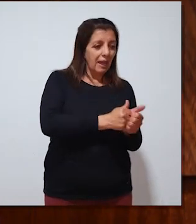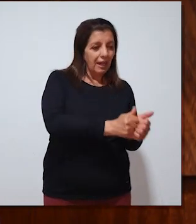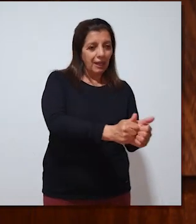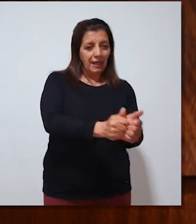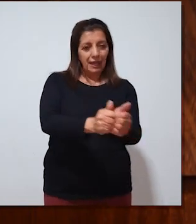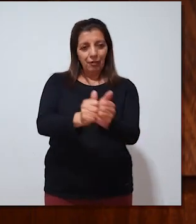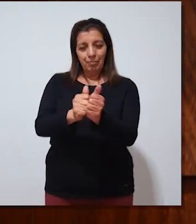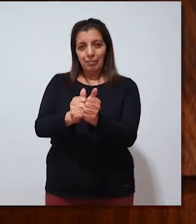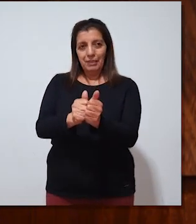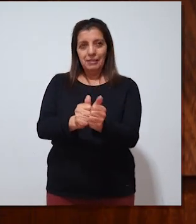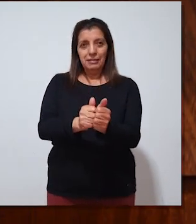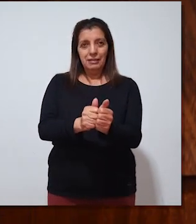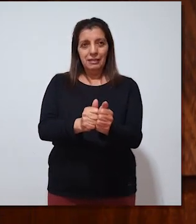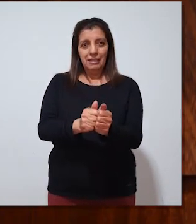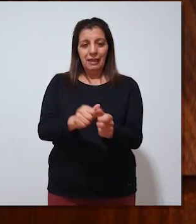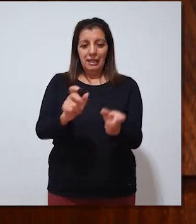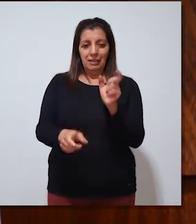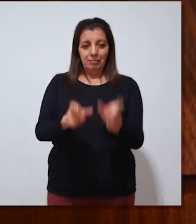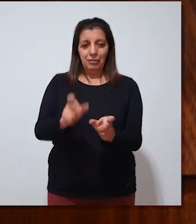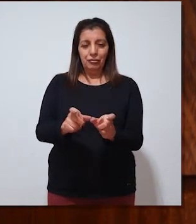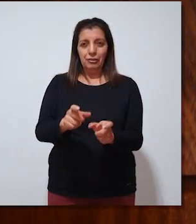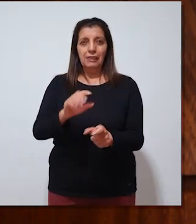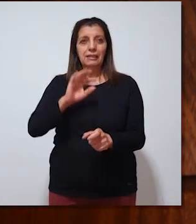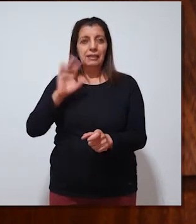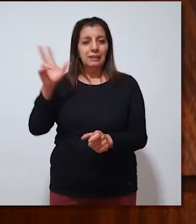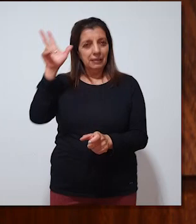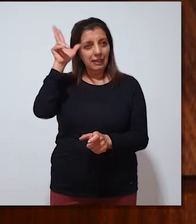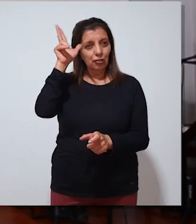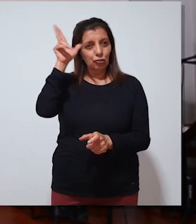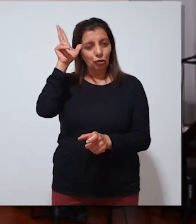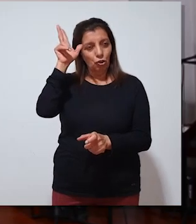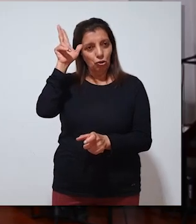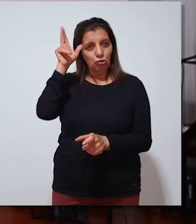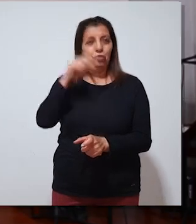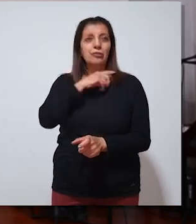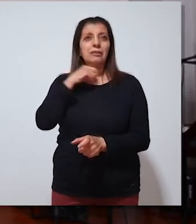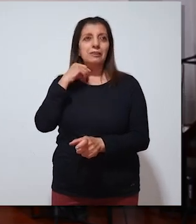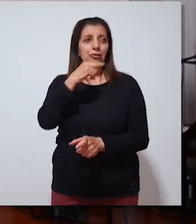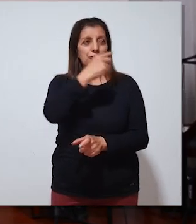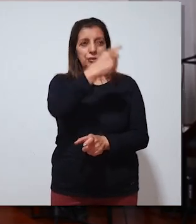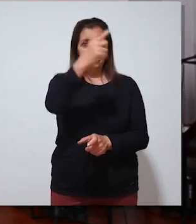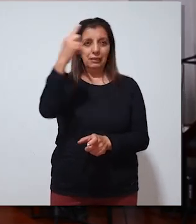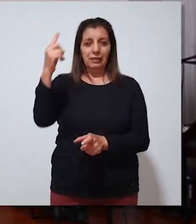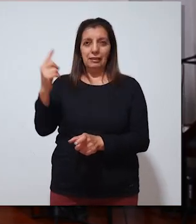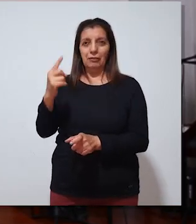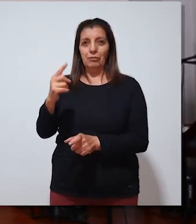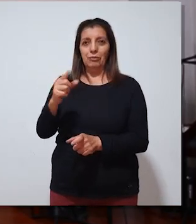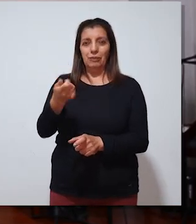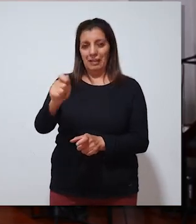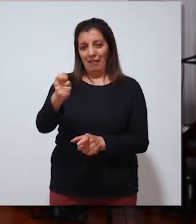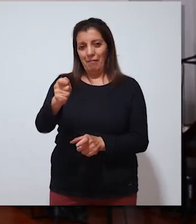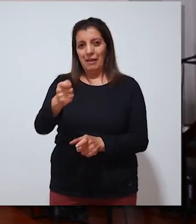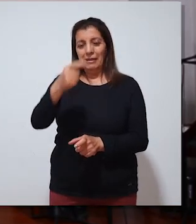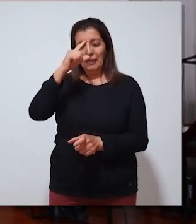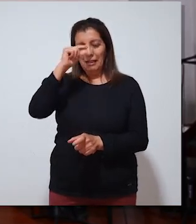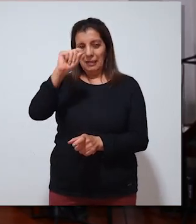los decanos aquí presentes que testimonian la comunión espiritual que nos reúne en un solo cuerpo. Y a